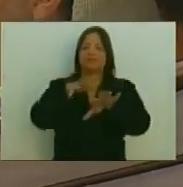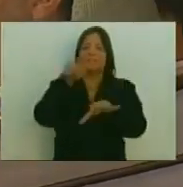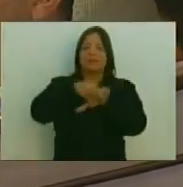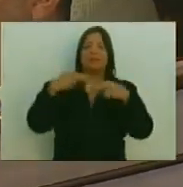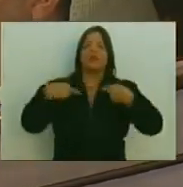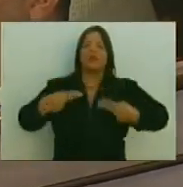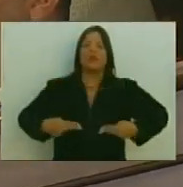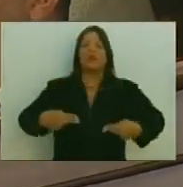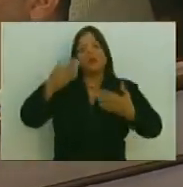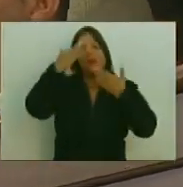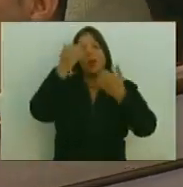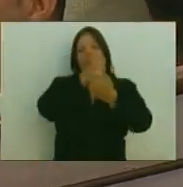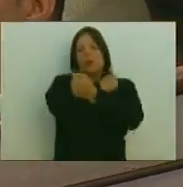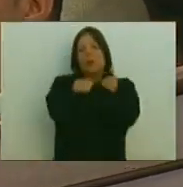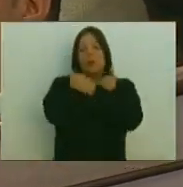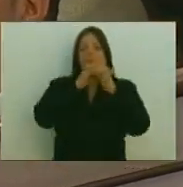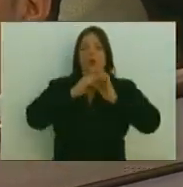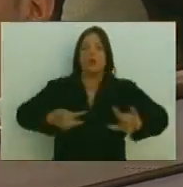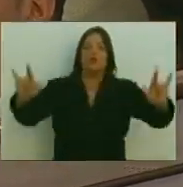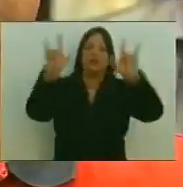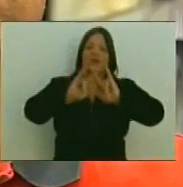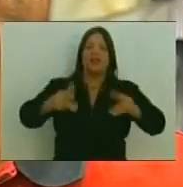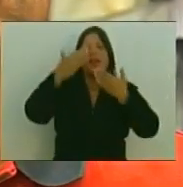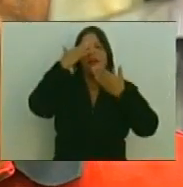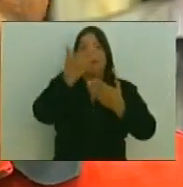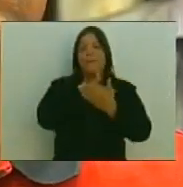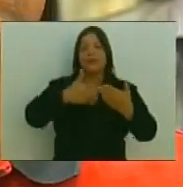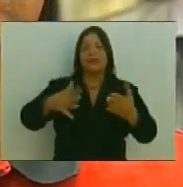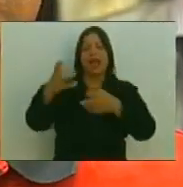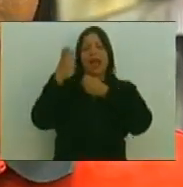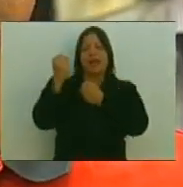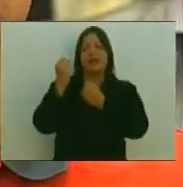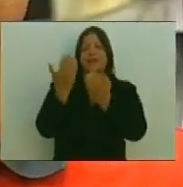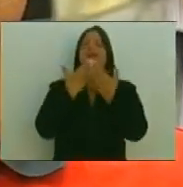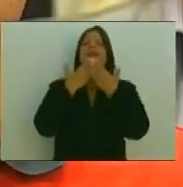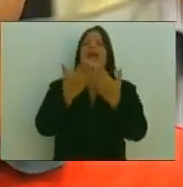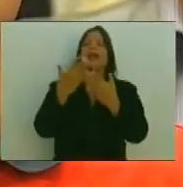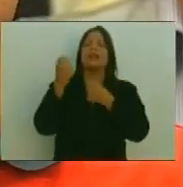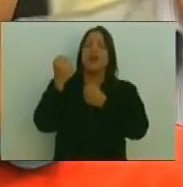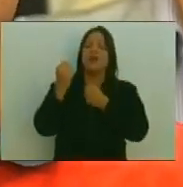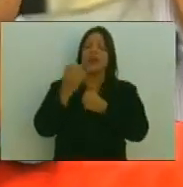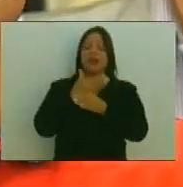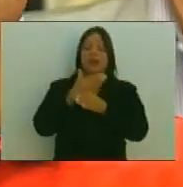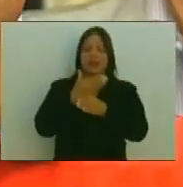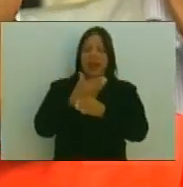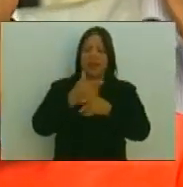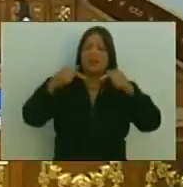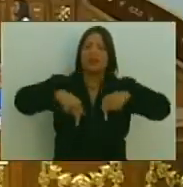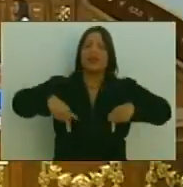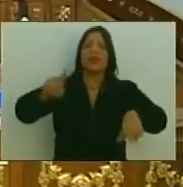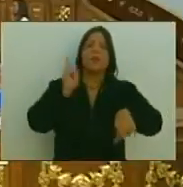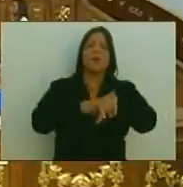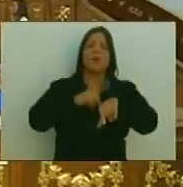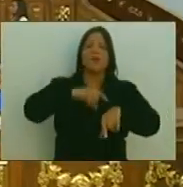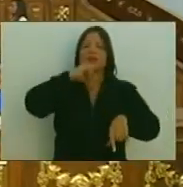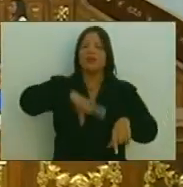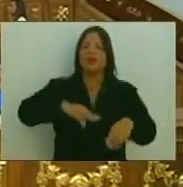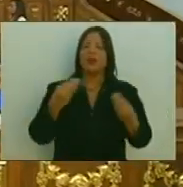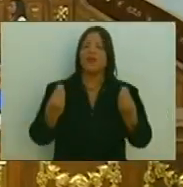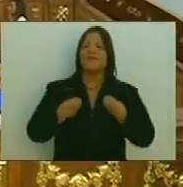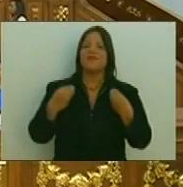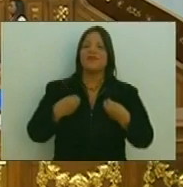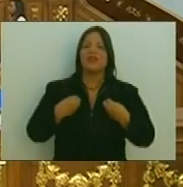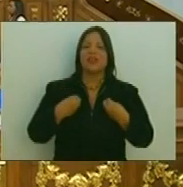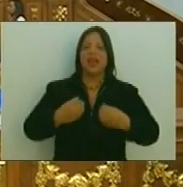humanista. Los queremos mucho. Muchísimas gracias, Presidenta, por haber confiado en nosotros y por habernos dado en este momento histórico de la vida